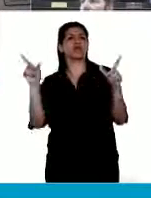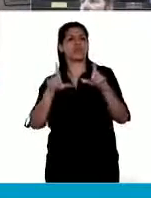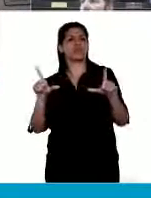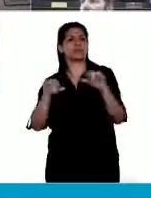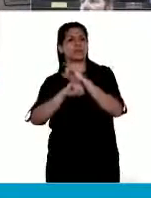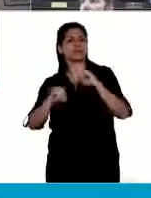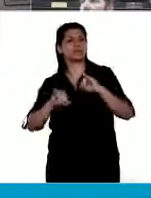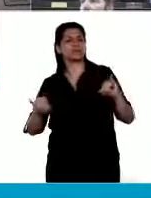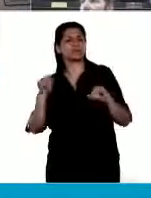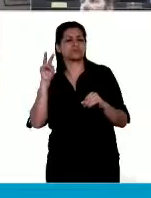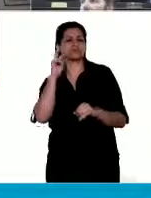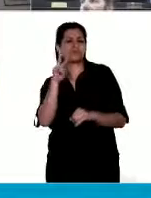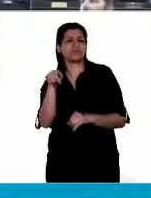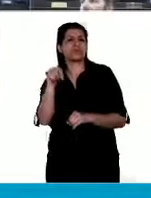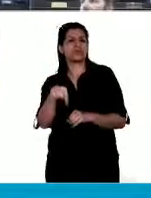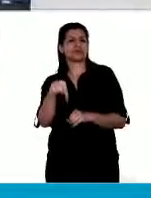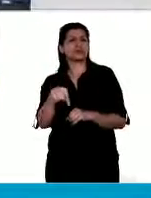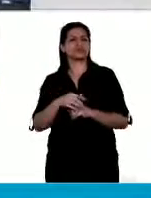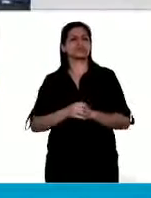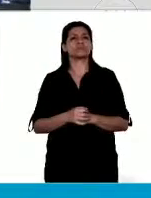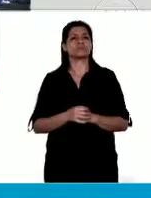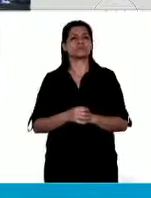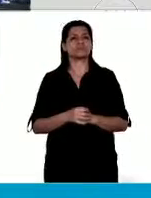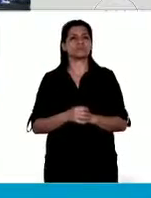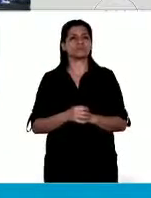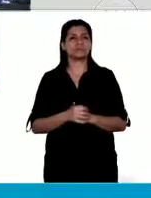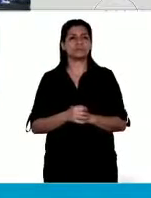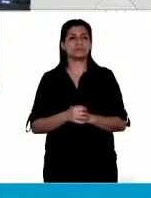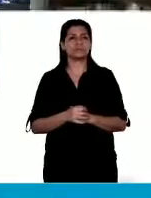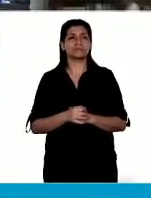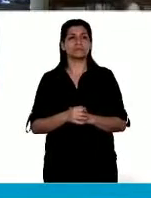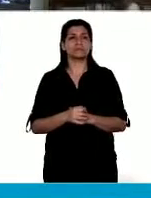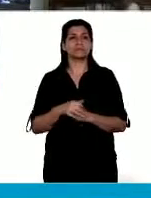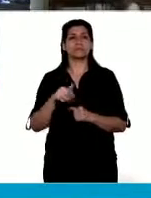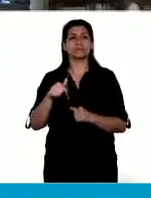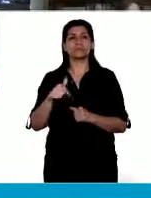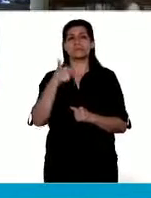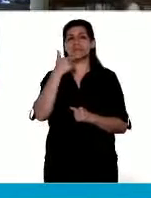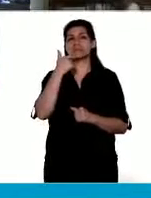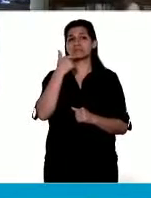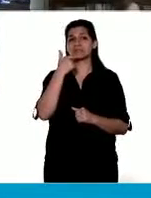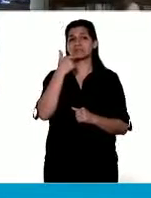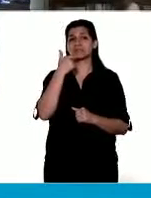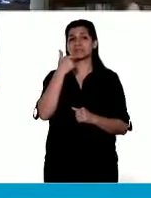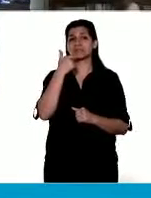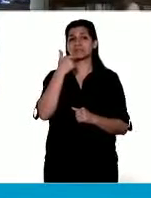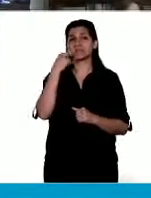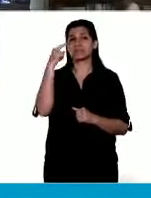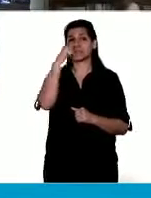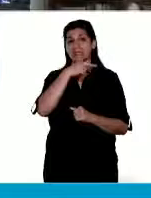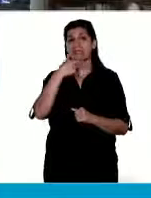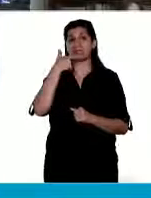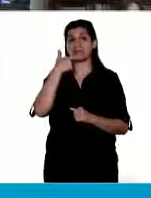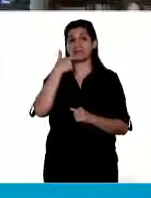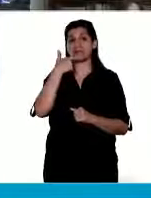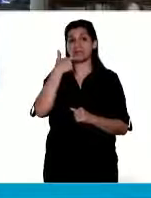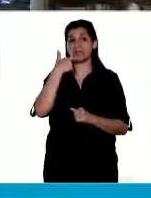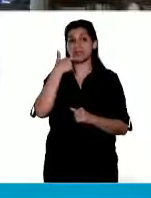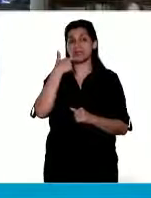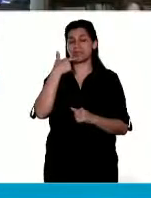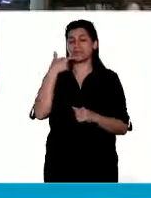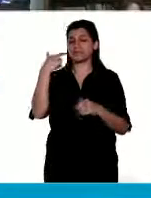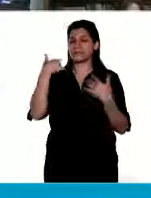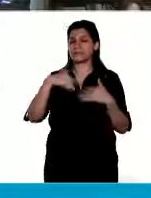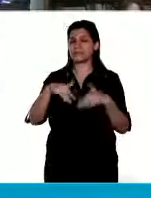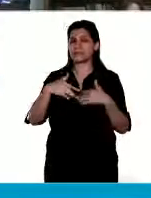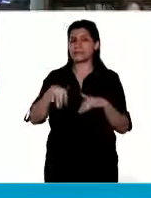de hoy, que lo que pasó a partir del 7 de septiembre no fue ni mucho menos un alzamiento ni nada de eso.